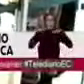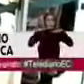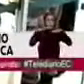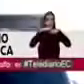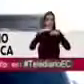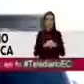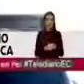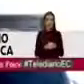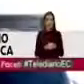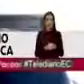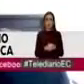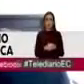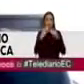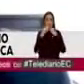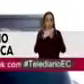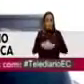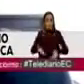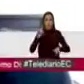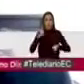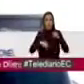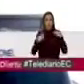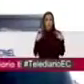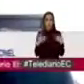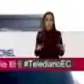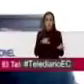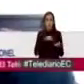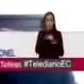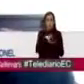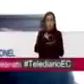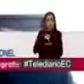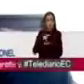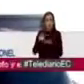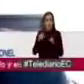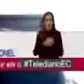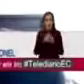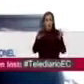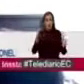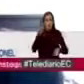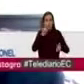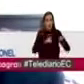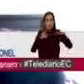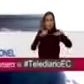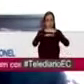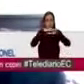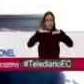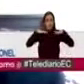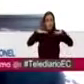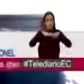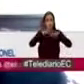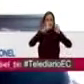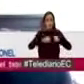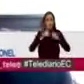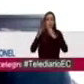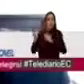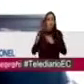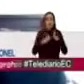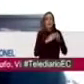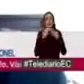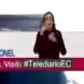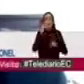impagos. Que eventualmente un cliente no haya pagado, como es el caso de muchísima gente que no ha pagado porque no ha podido moverse, ese